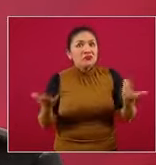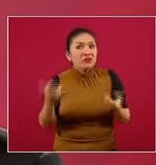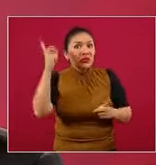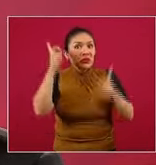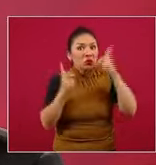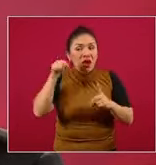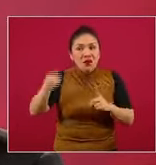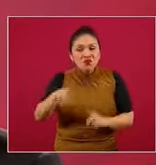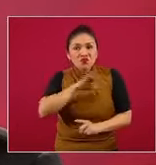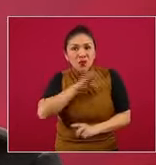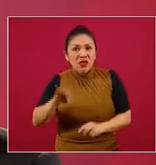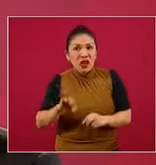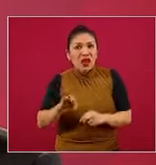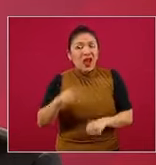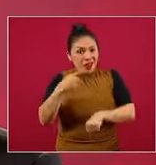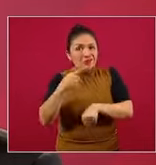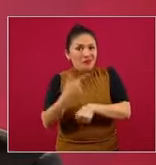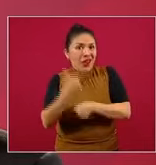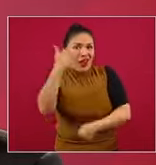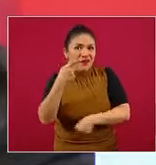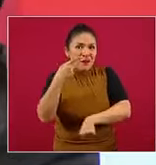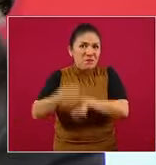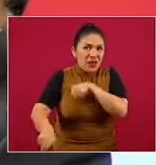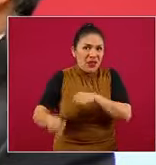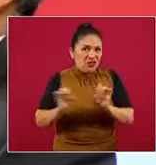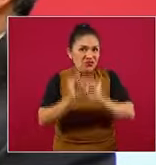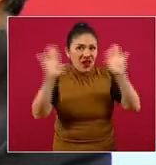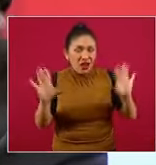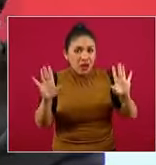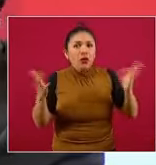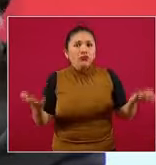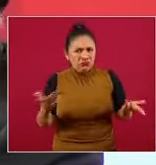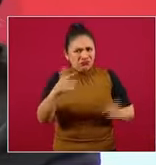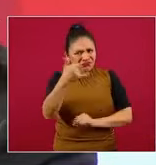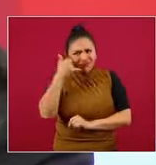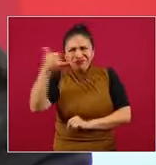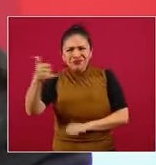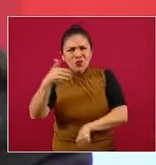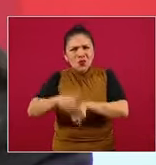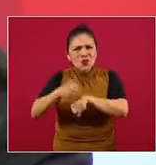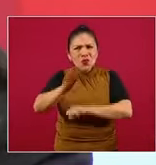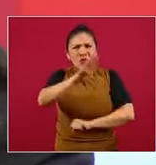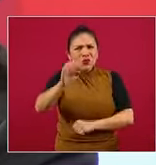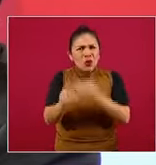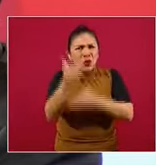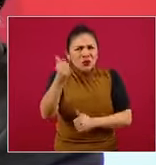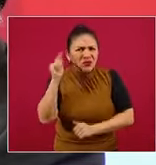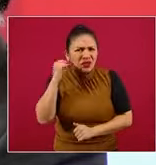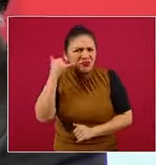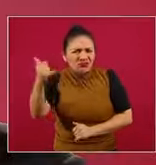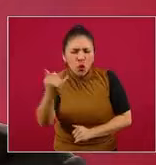en una condición delicada o grave, hable al 911,